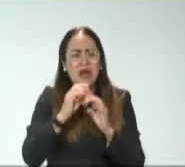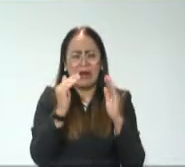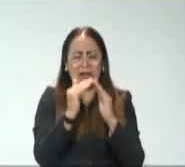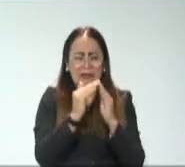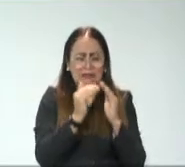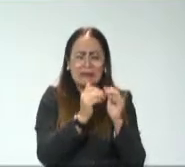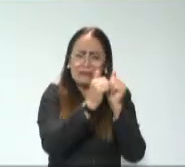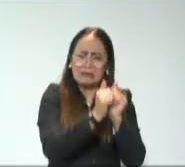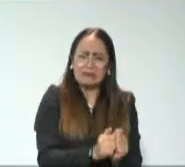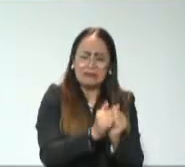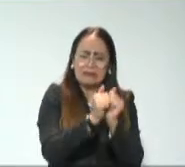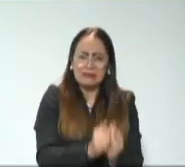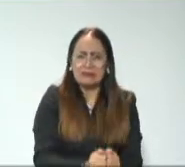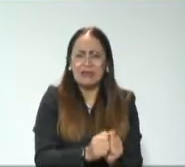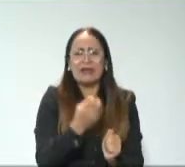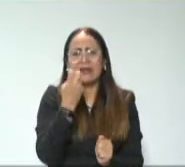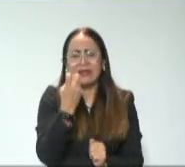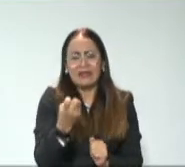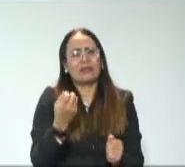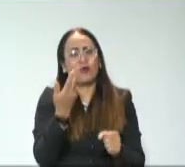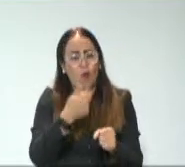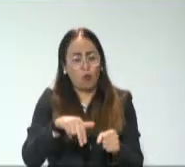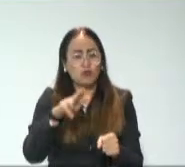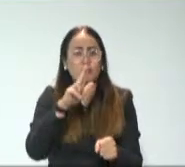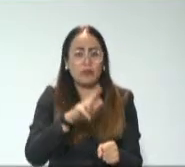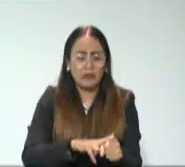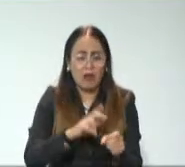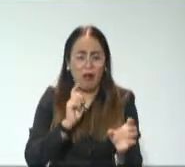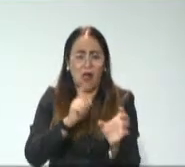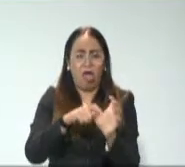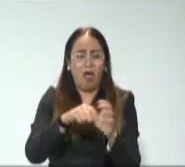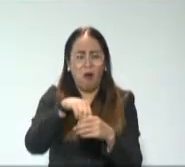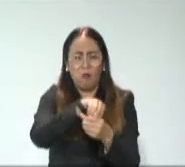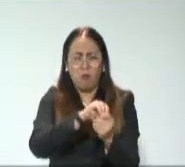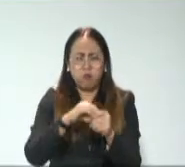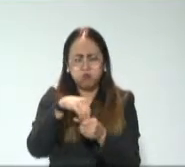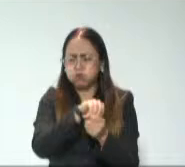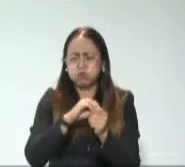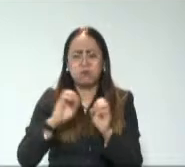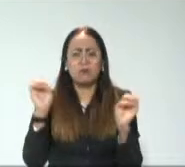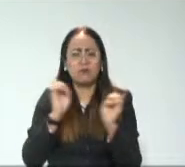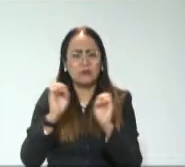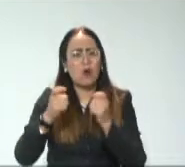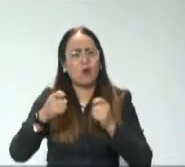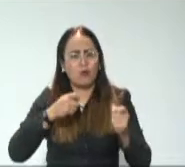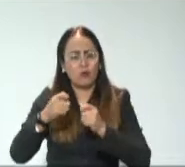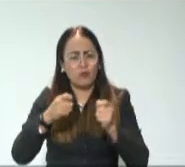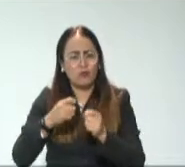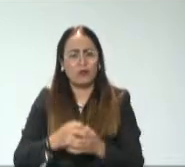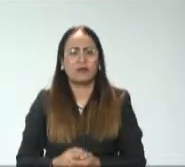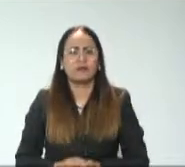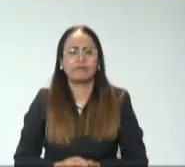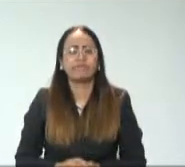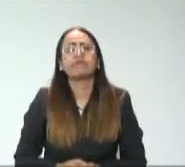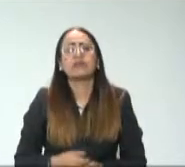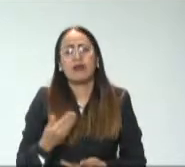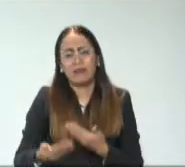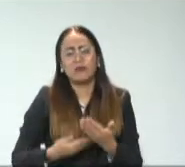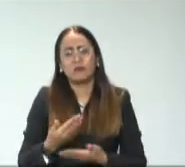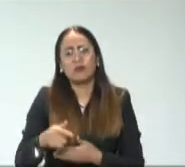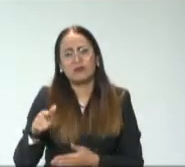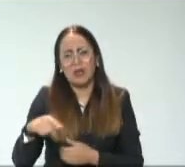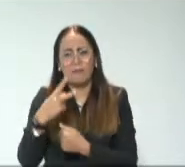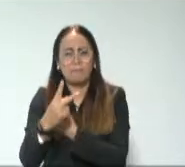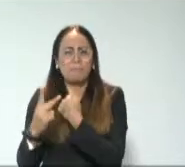cual permitió que el sistema de salud No se desbordara que el sistema de salud No colapsara como s sucedió Lamentablemente